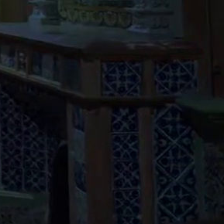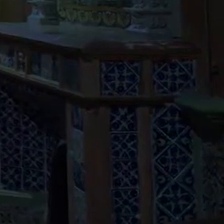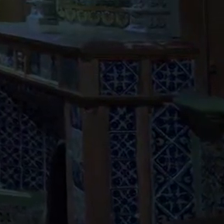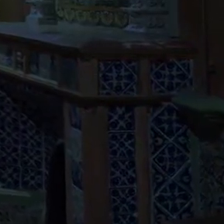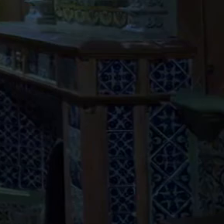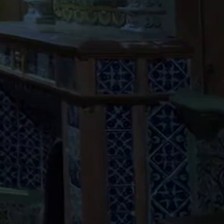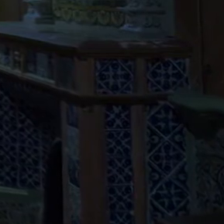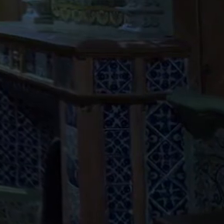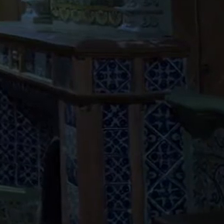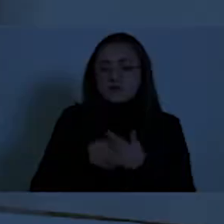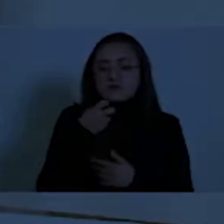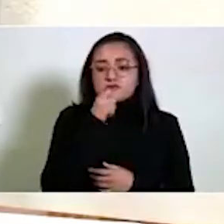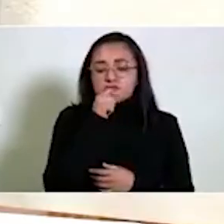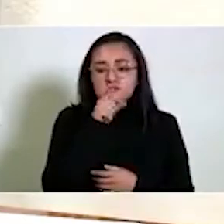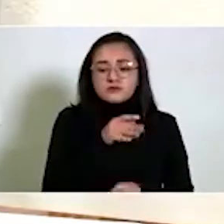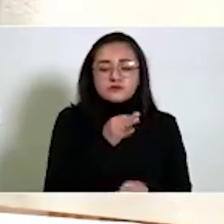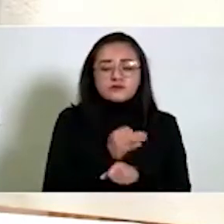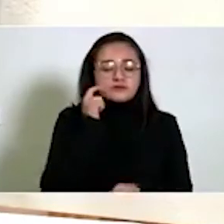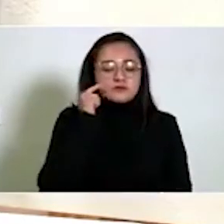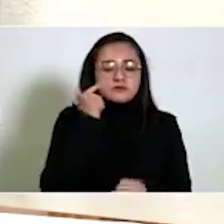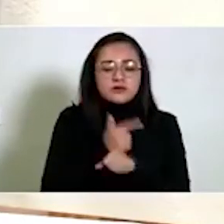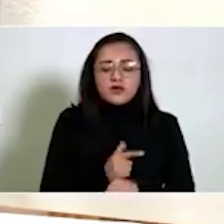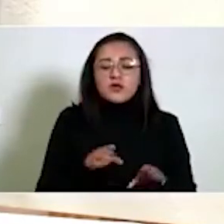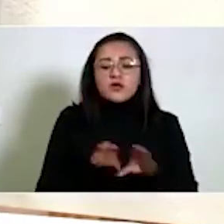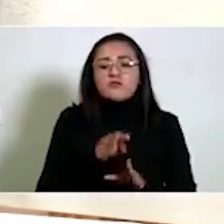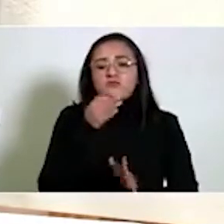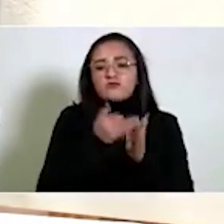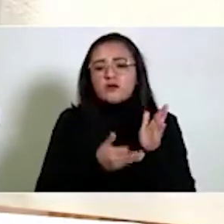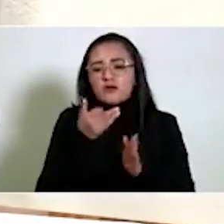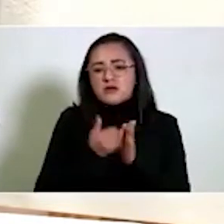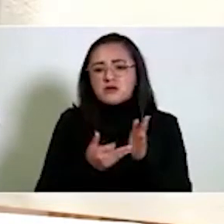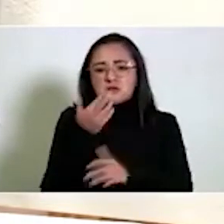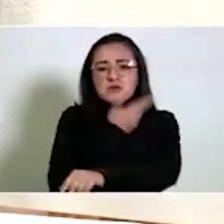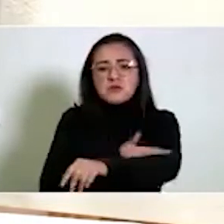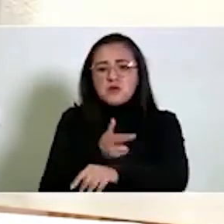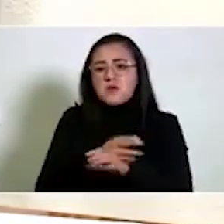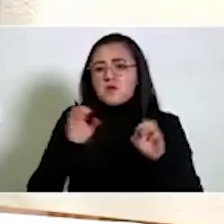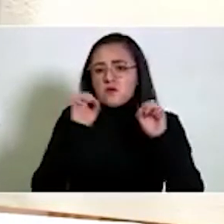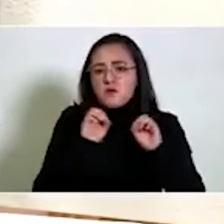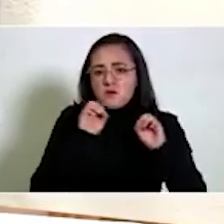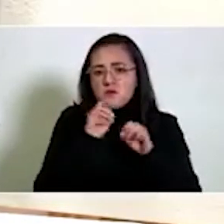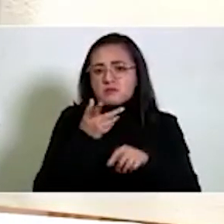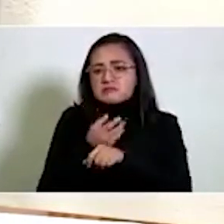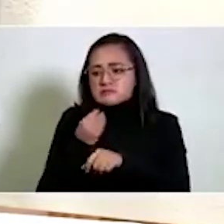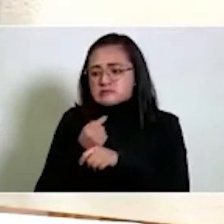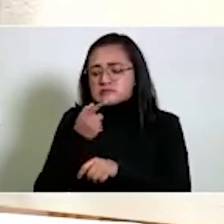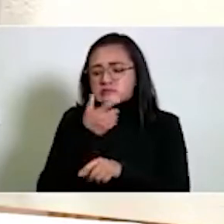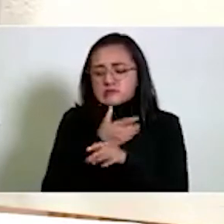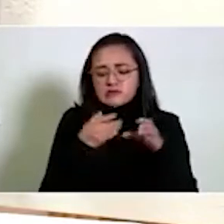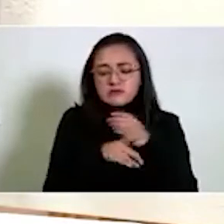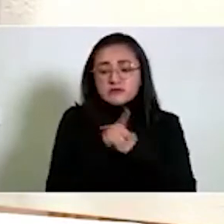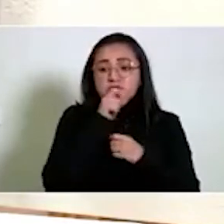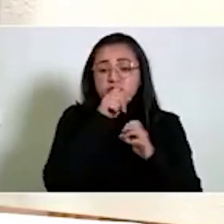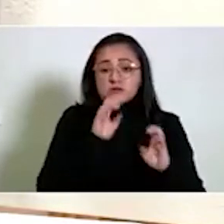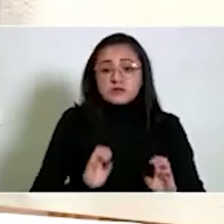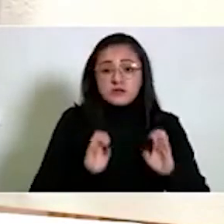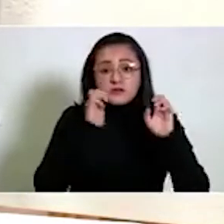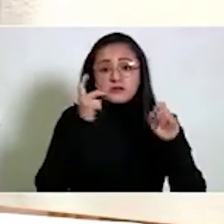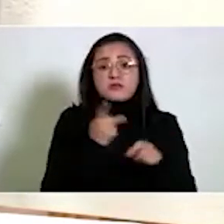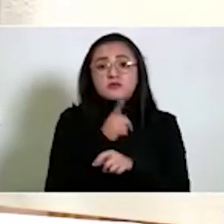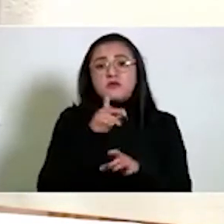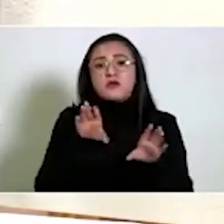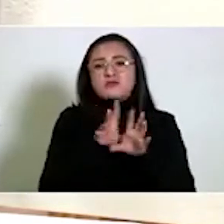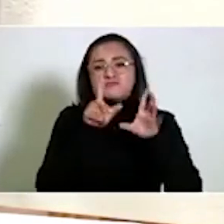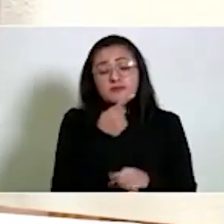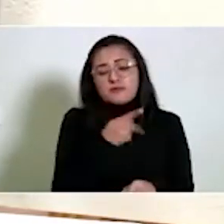.7 millones de pesos. Sergio Vergara Bermejo dijo que estos hechos se han notificado a la Auditoría Superior del Estado y a la Secretaría